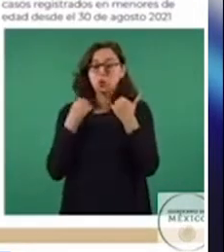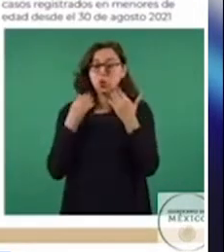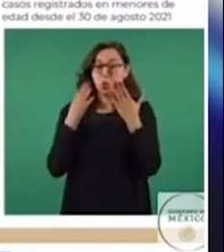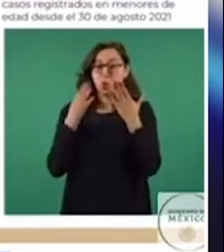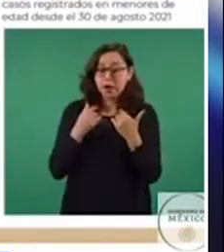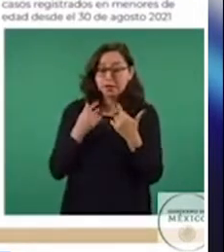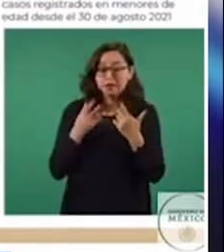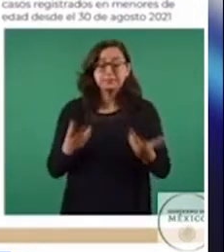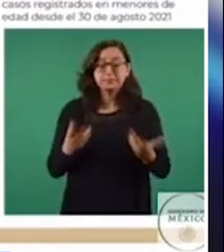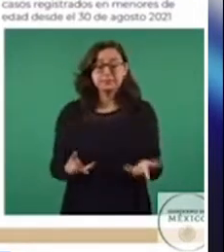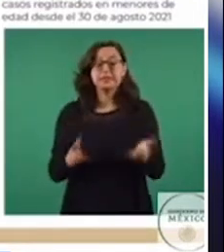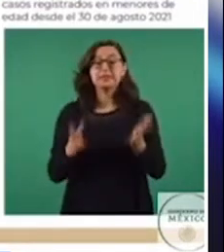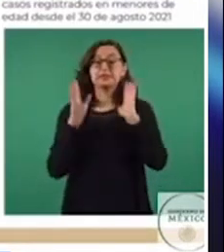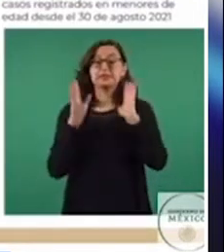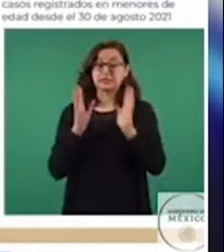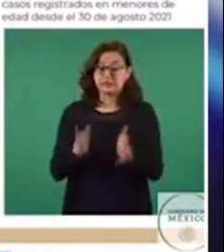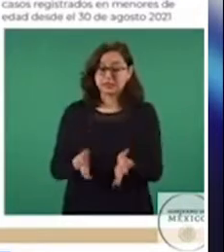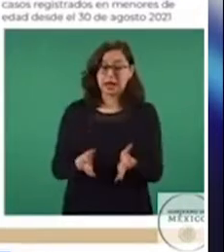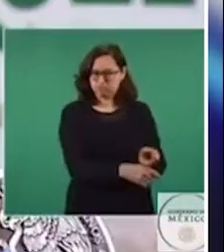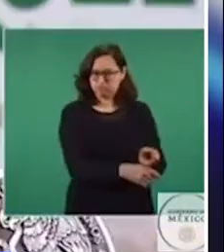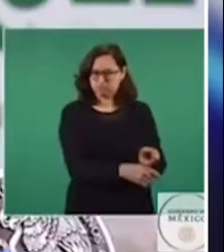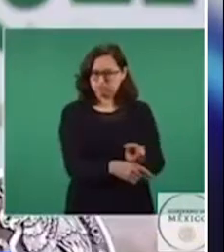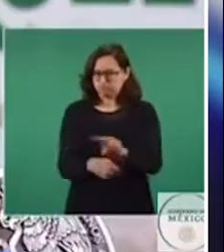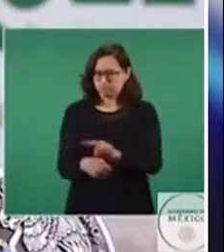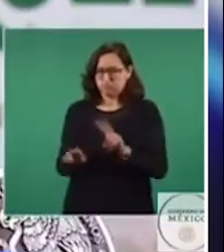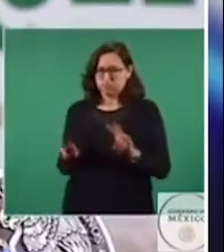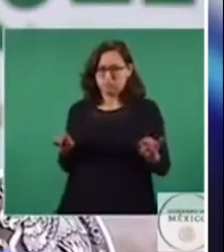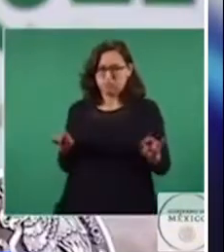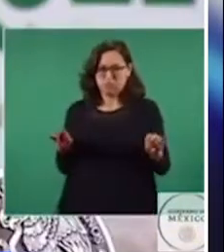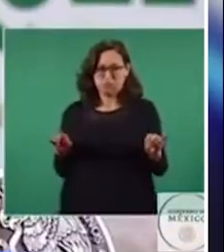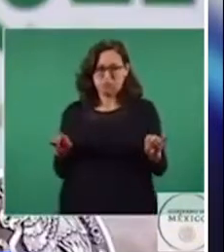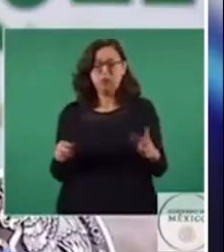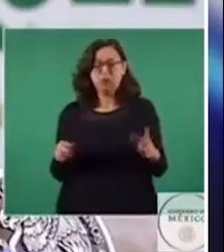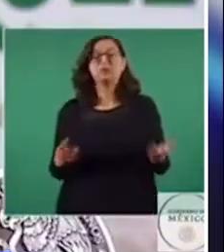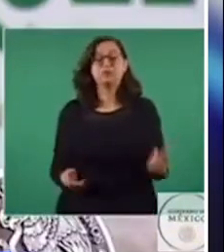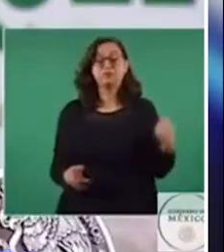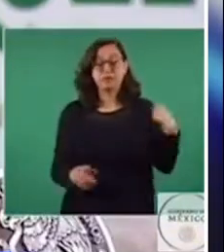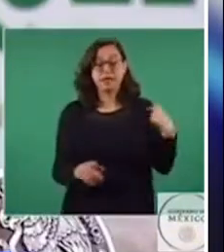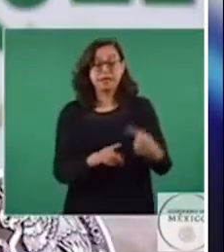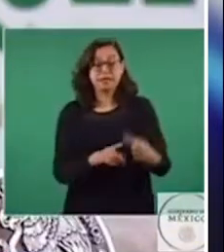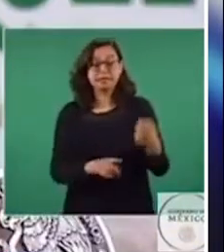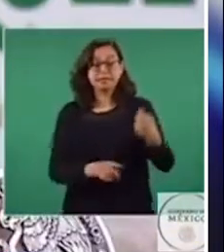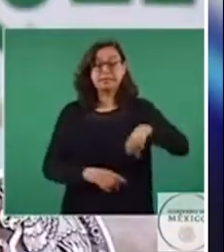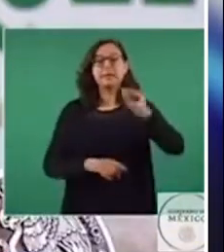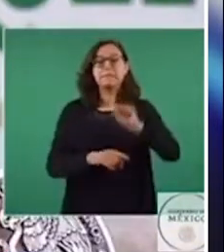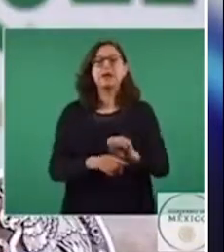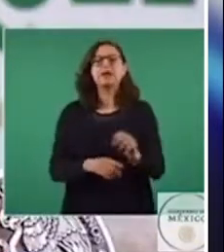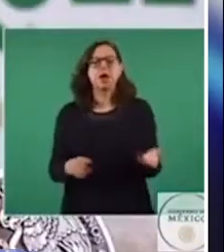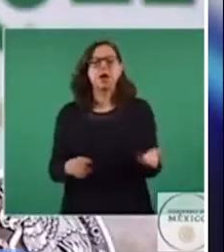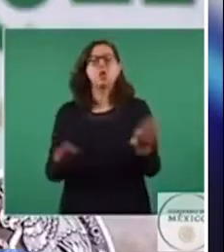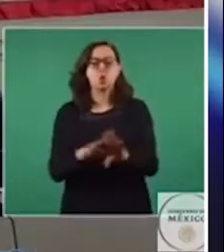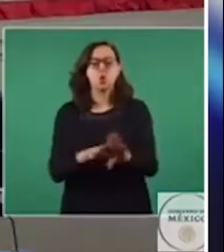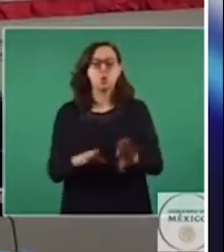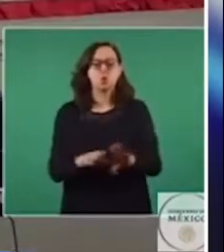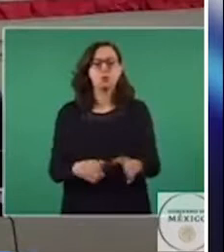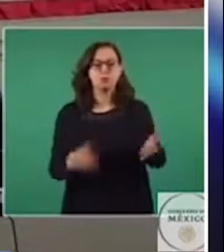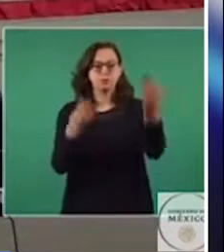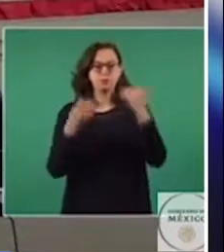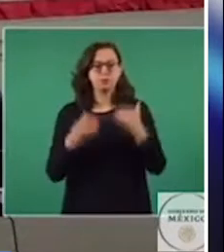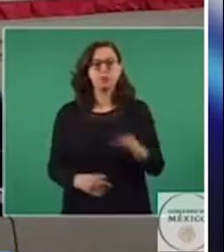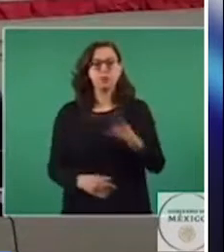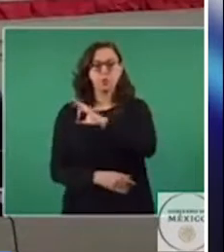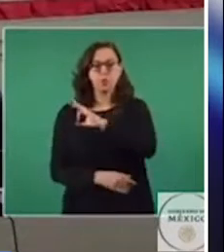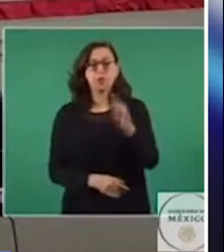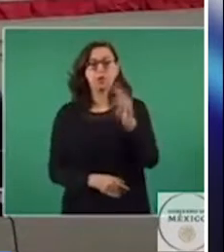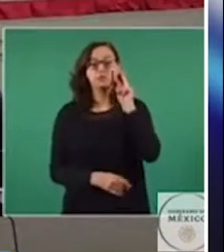9,941 casos de COVID-19 en este sector poblacional. Lo que sí indicó es que el 95% de los casos